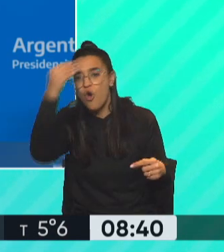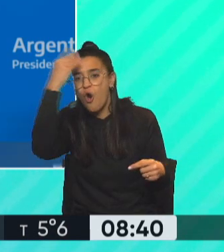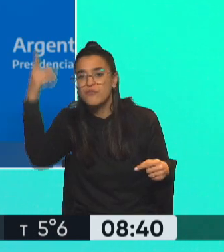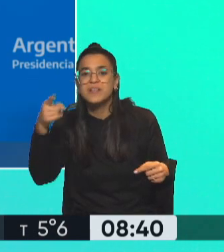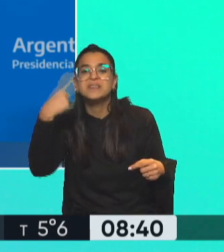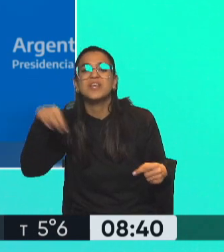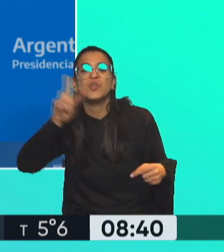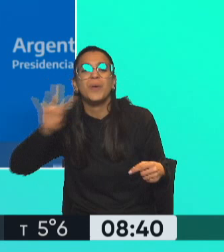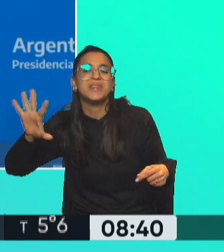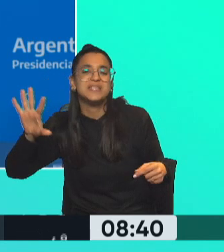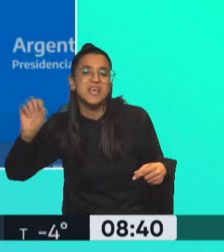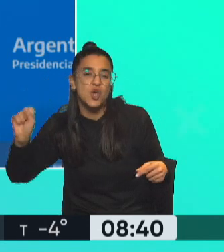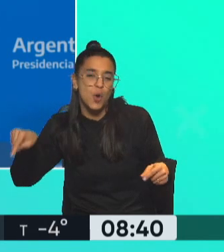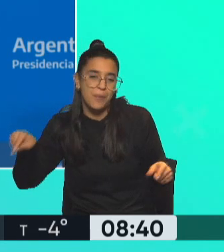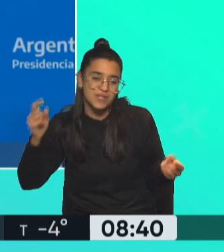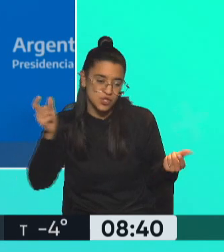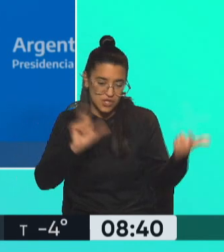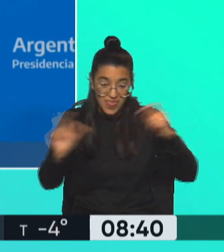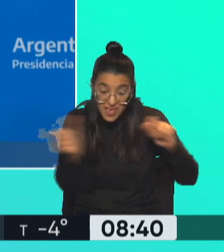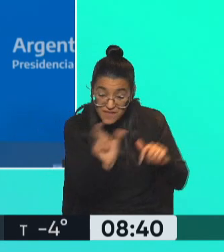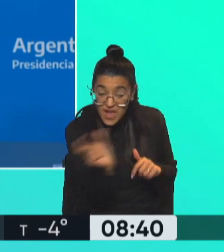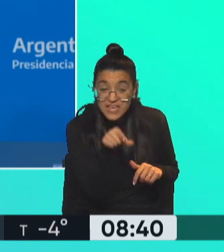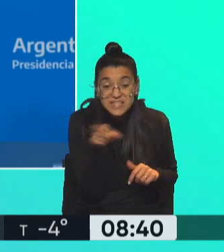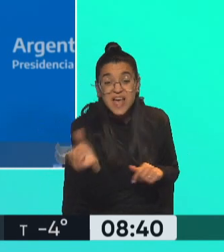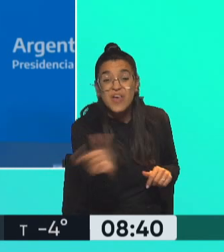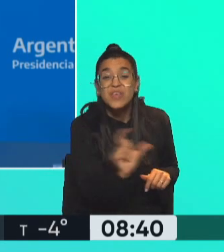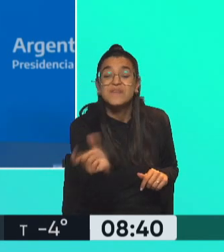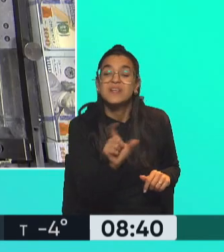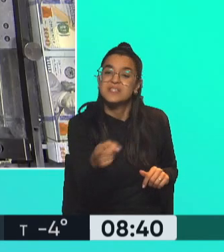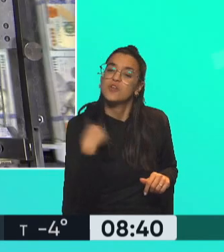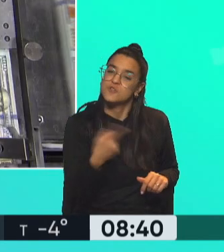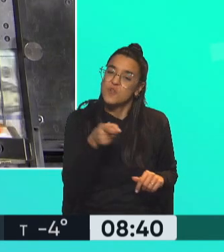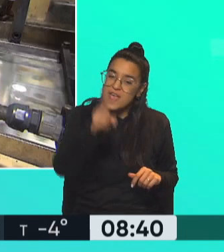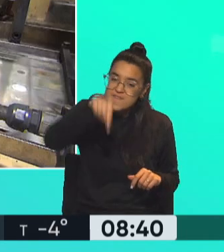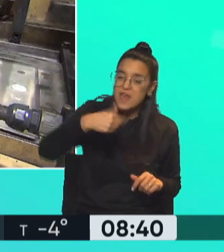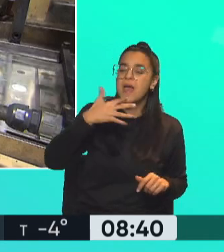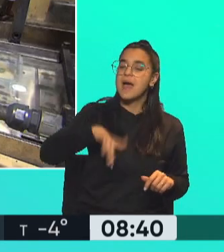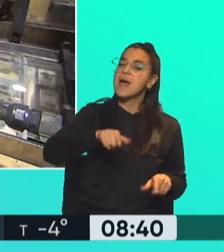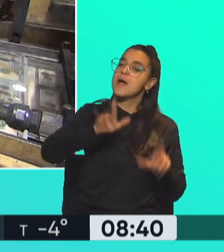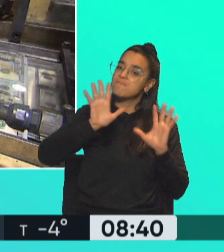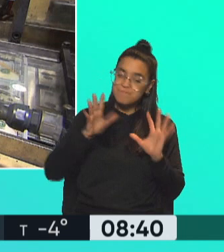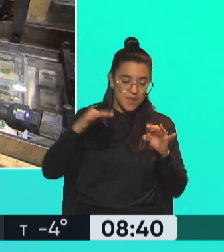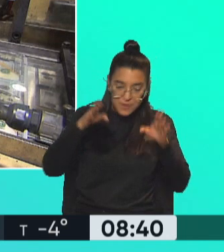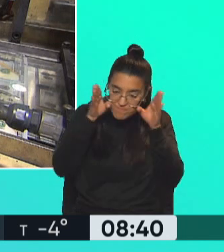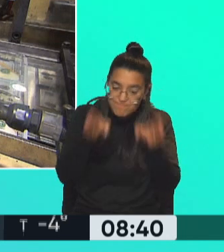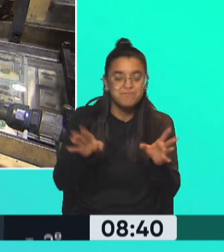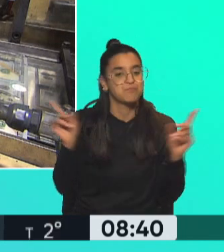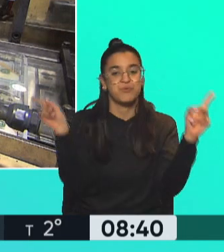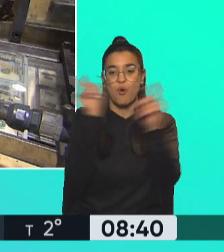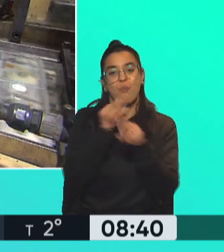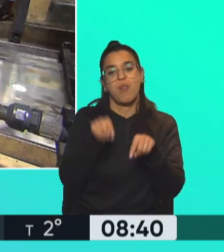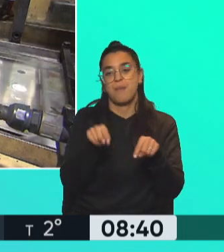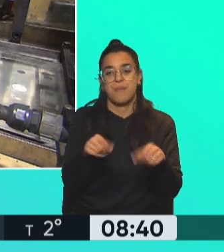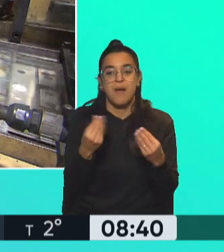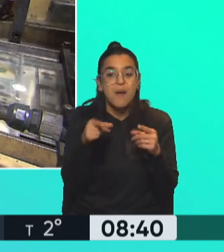de 125. Entonces creo que ahí donde entendemos que hay que atender ese problema porque de alguna manera eso